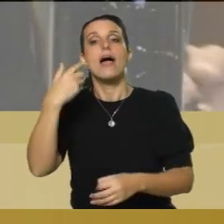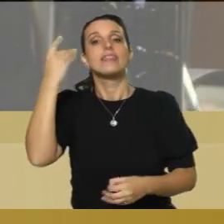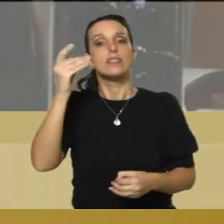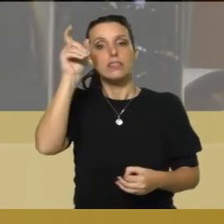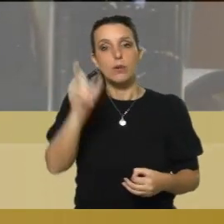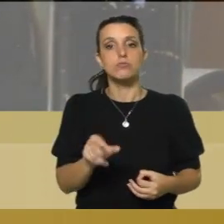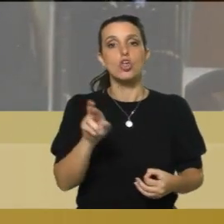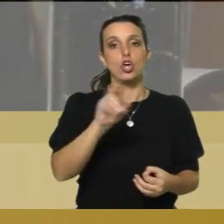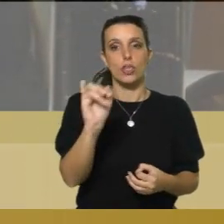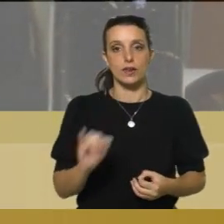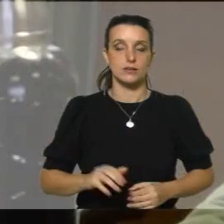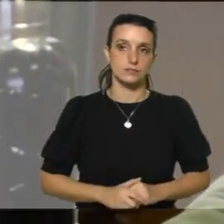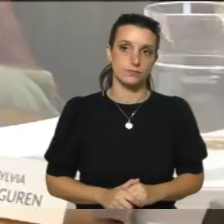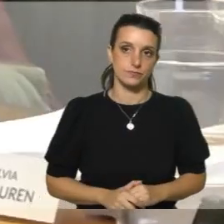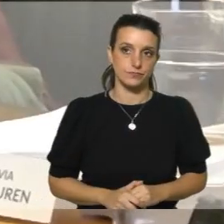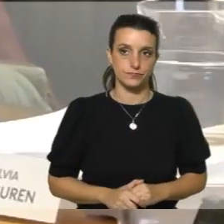Álvaro